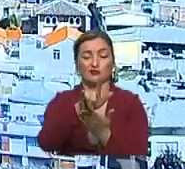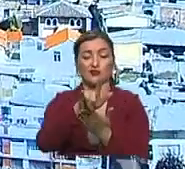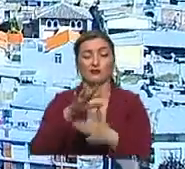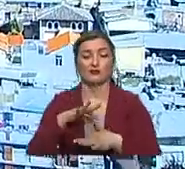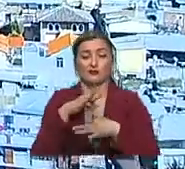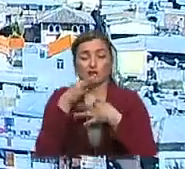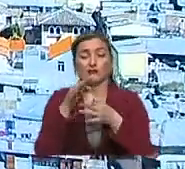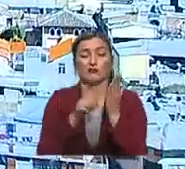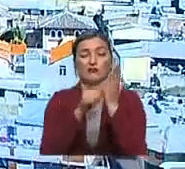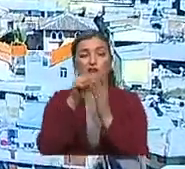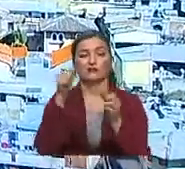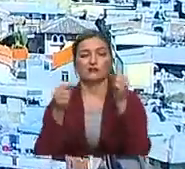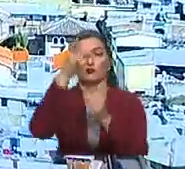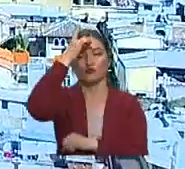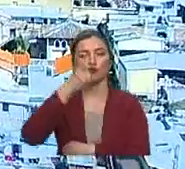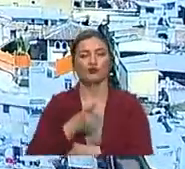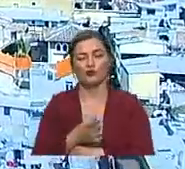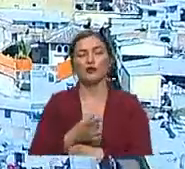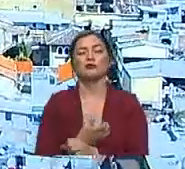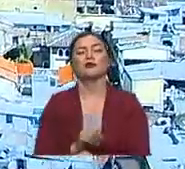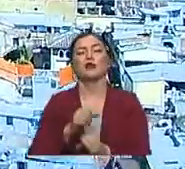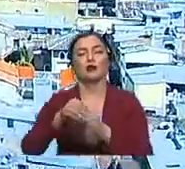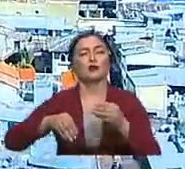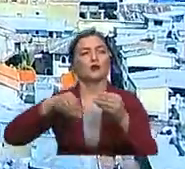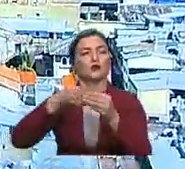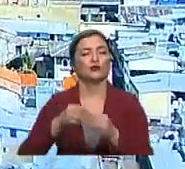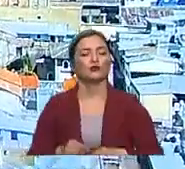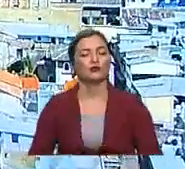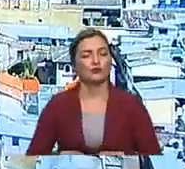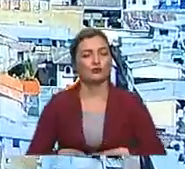de Transporte deben tomar medidas para rescatar la inversión hecha en